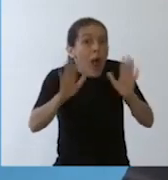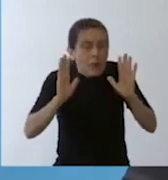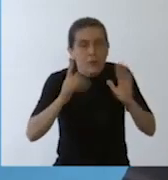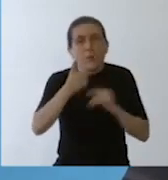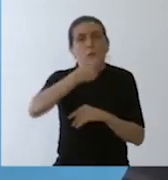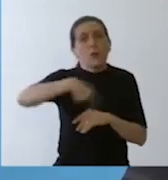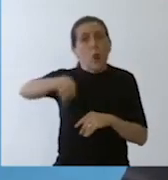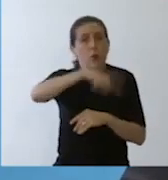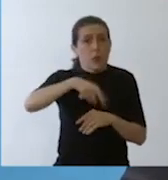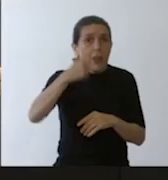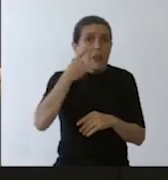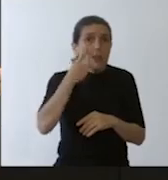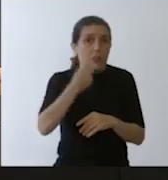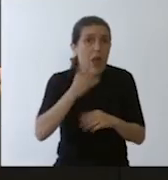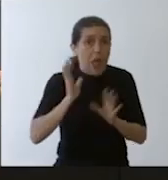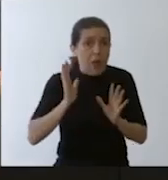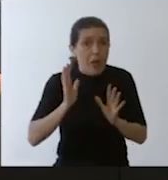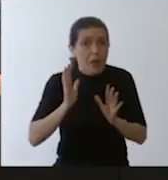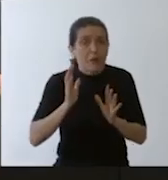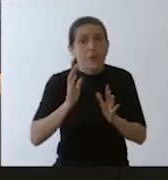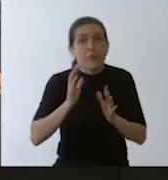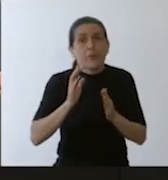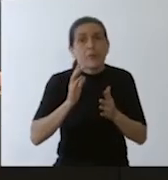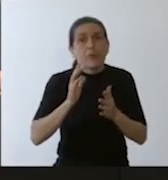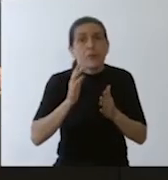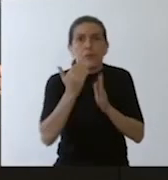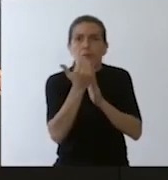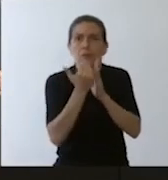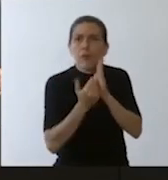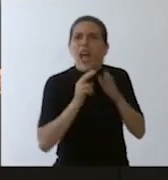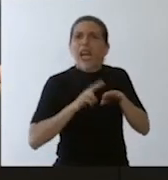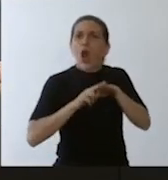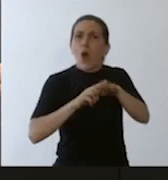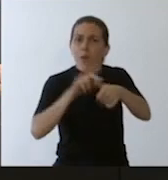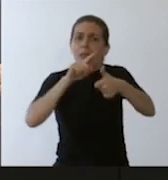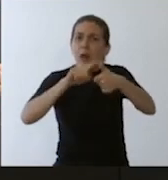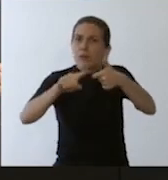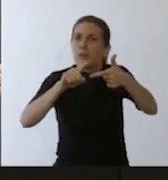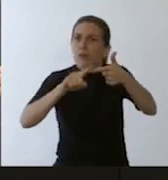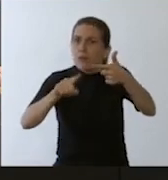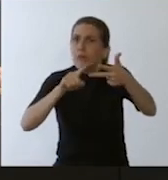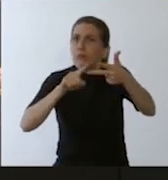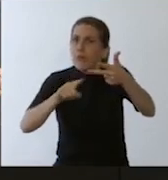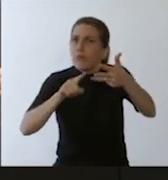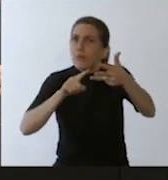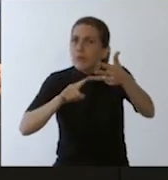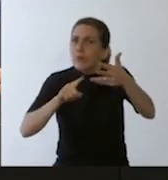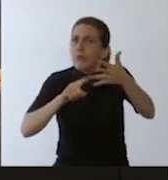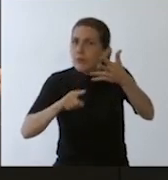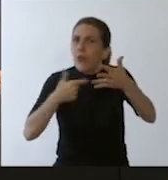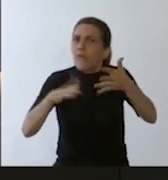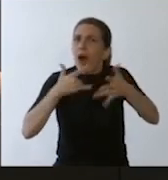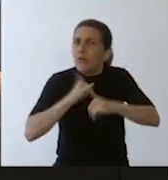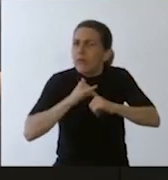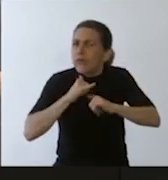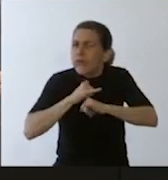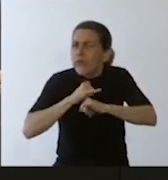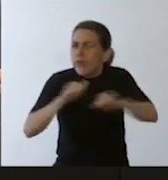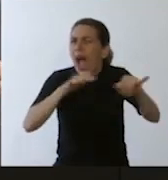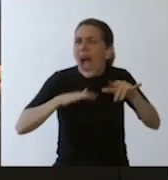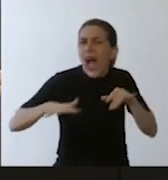las medidas en estas recomendaciones que estamos tomando y que van a ser distribuidas para toda la